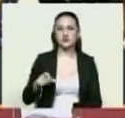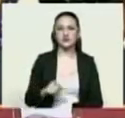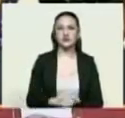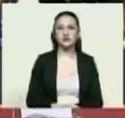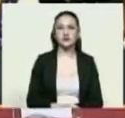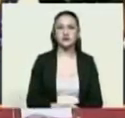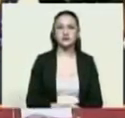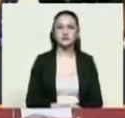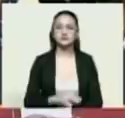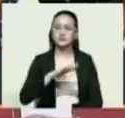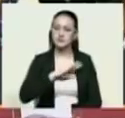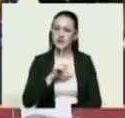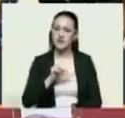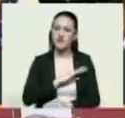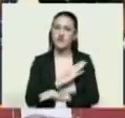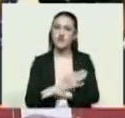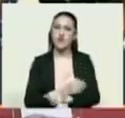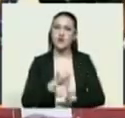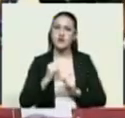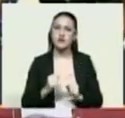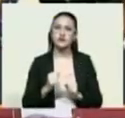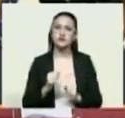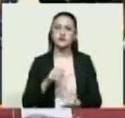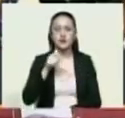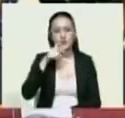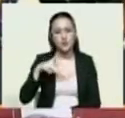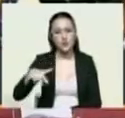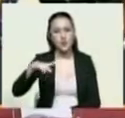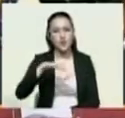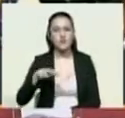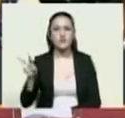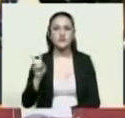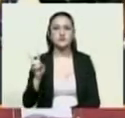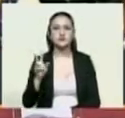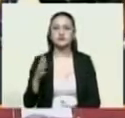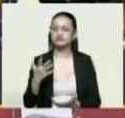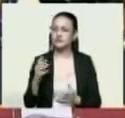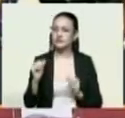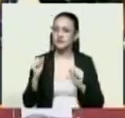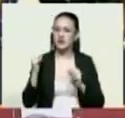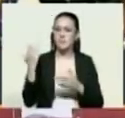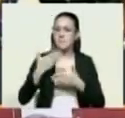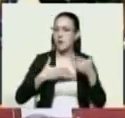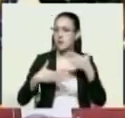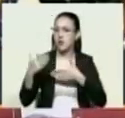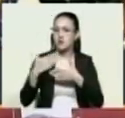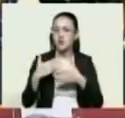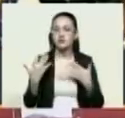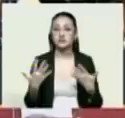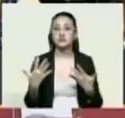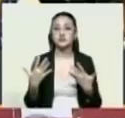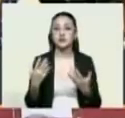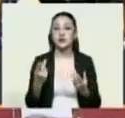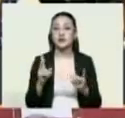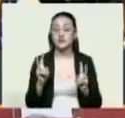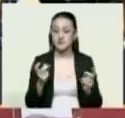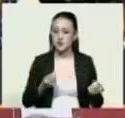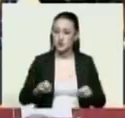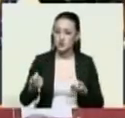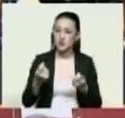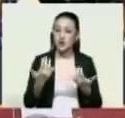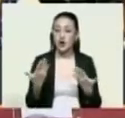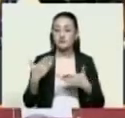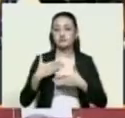la fuerza gigantesca que ha de tener el pueblo venezolano para vencer los obstáculos que en el campo de lo material se le han